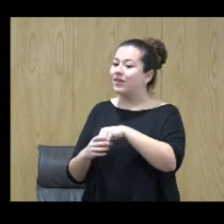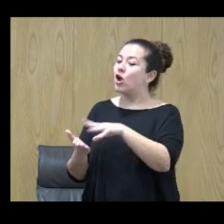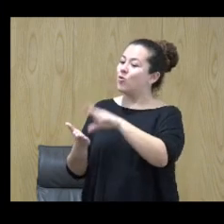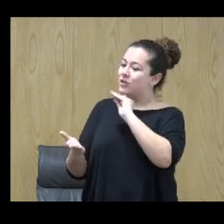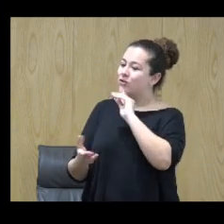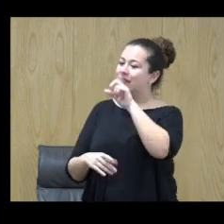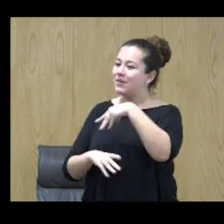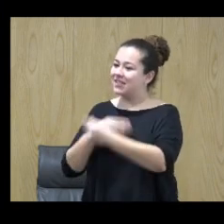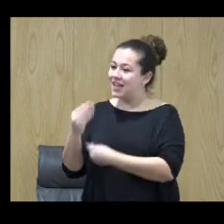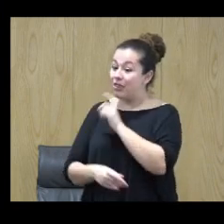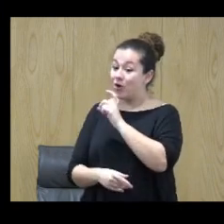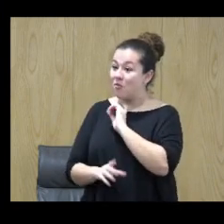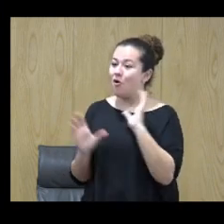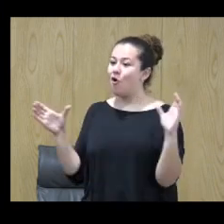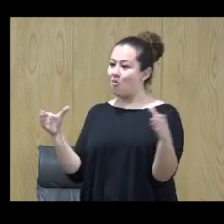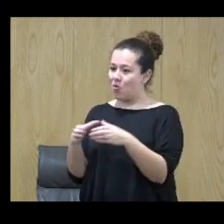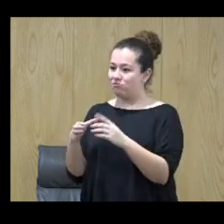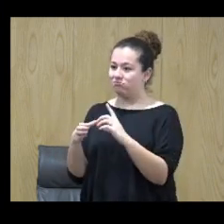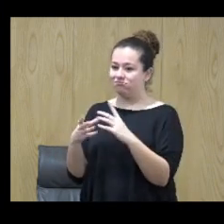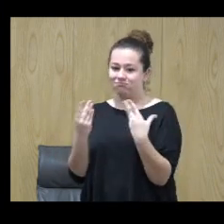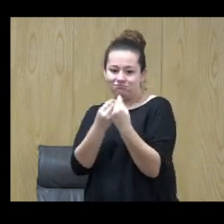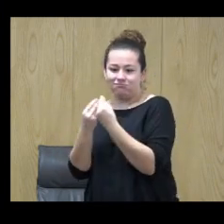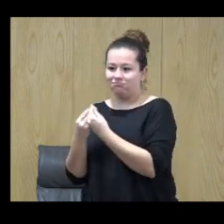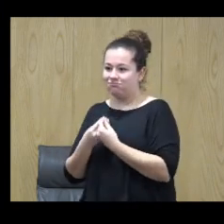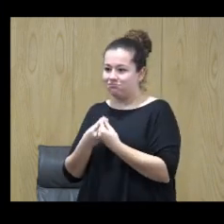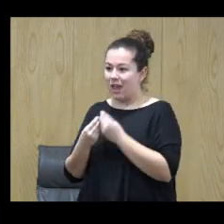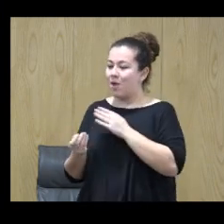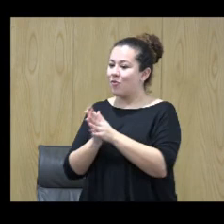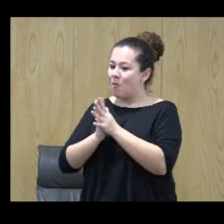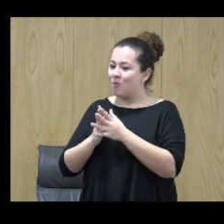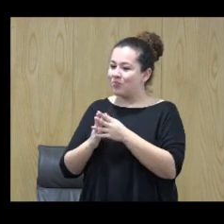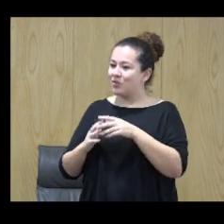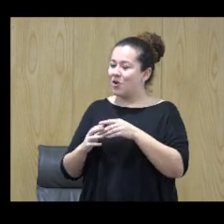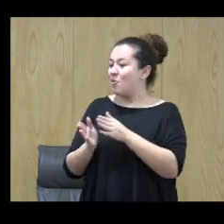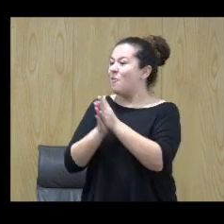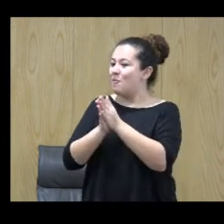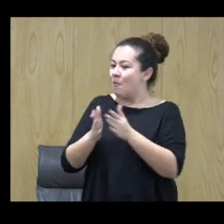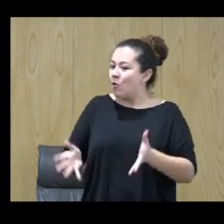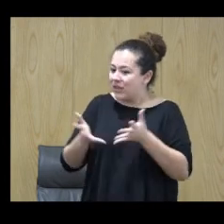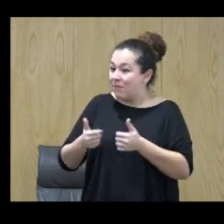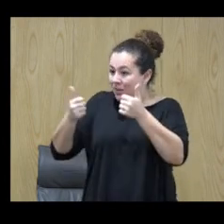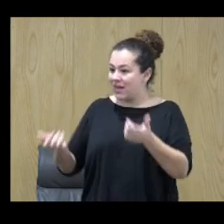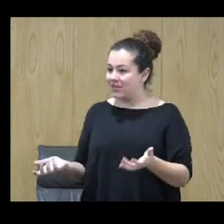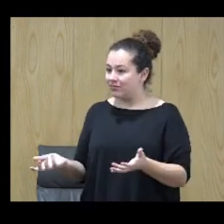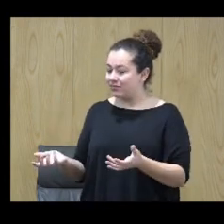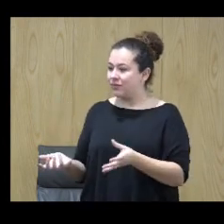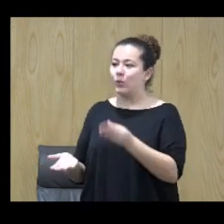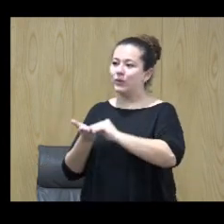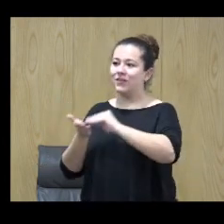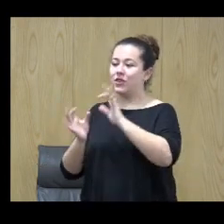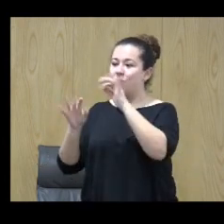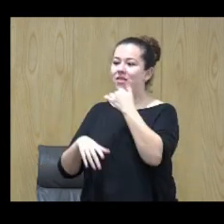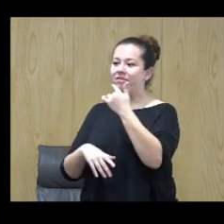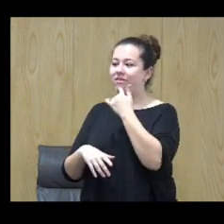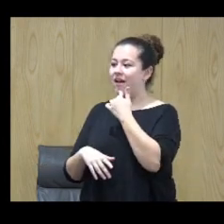hace en común y es mucho más motivadora. Por ejemplo, a menudo, ¿no?, como nos apuntaba en esa